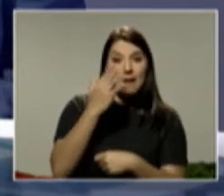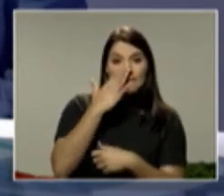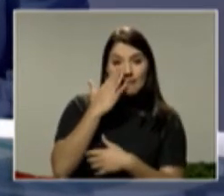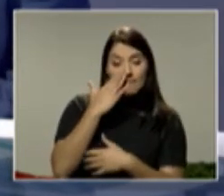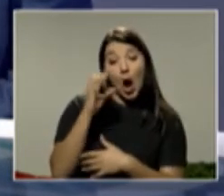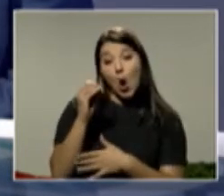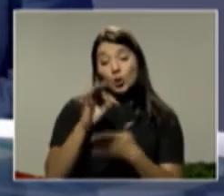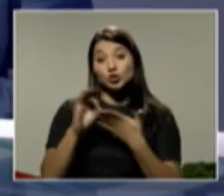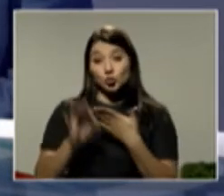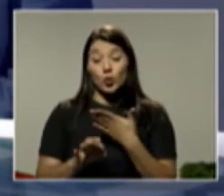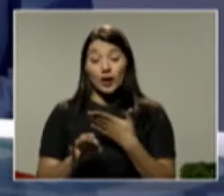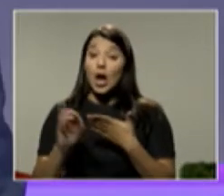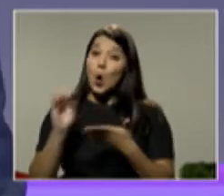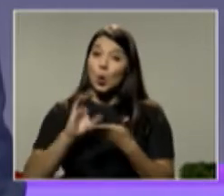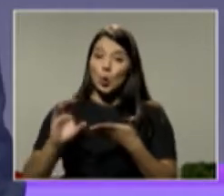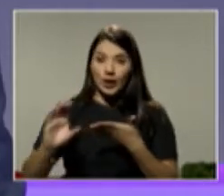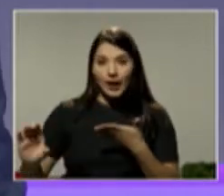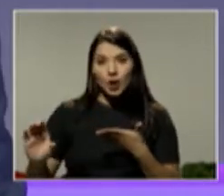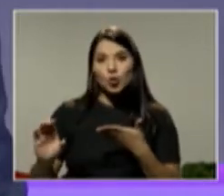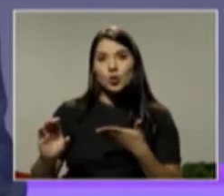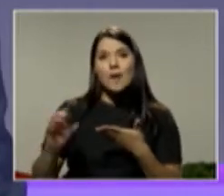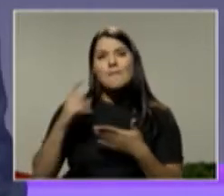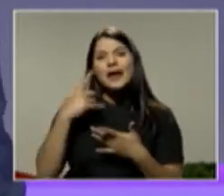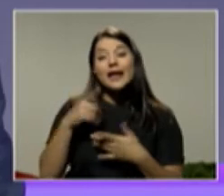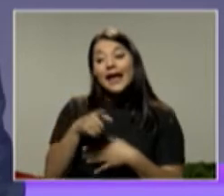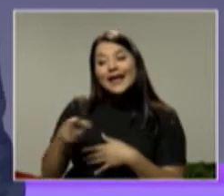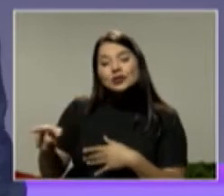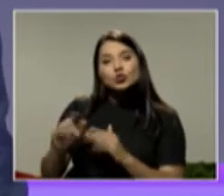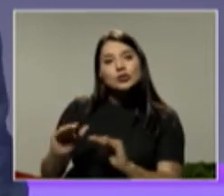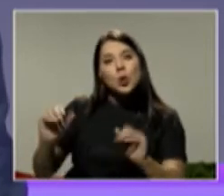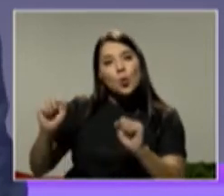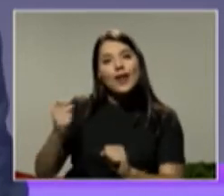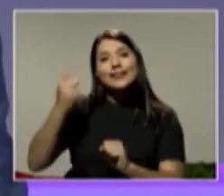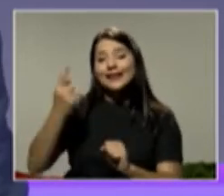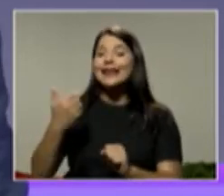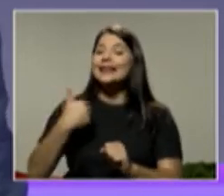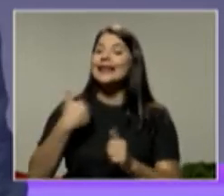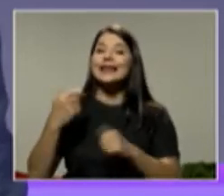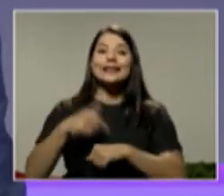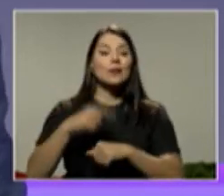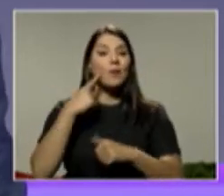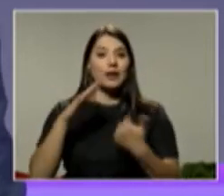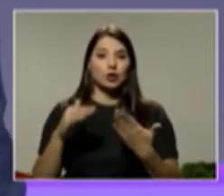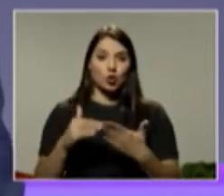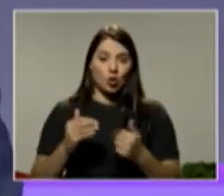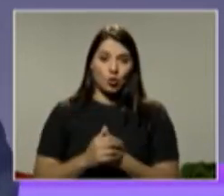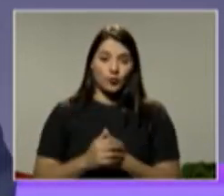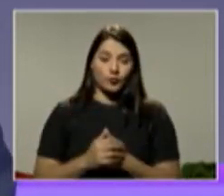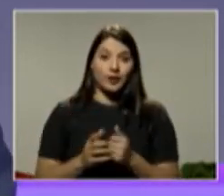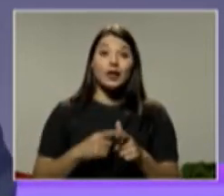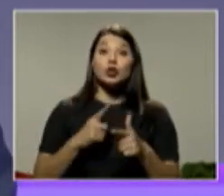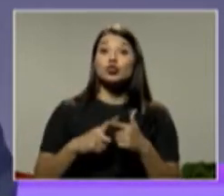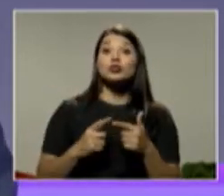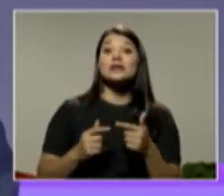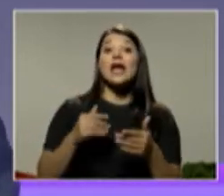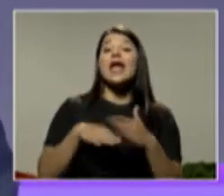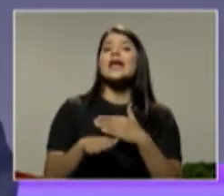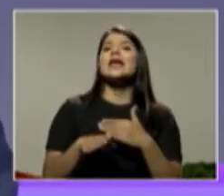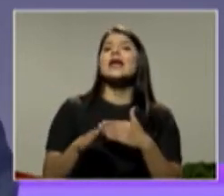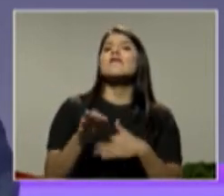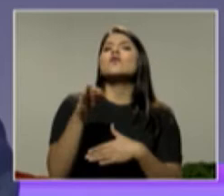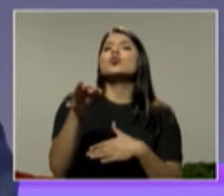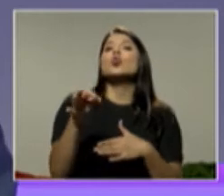escuela justamente, o el colegio, de hacerle entender al niño que hay espacio para todo, que hay tiempo para todo. Bueno, ¿qué tipo de ciudadanos queremos en el futuro? Pues